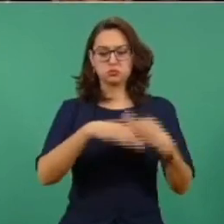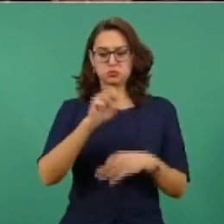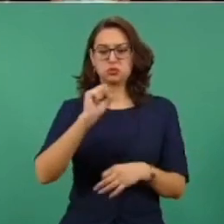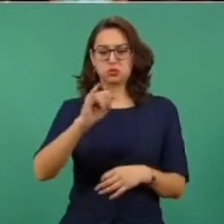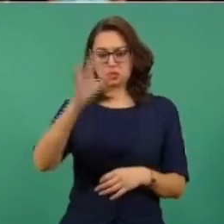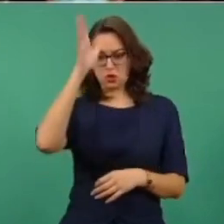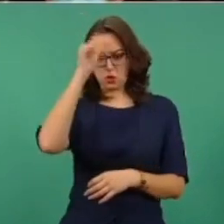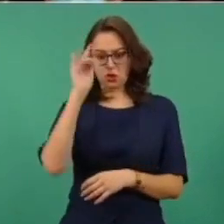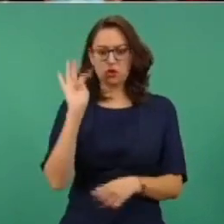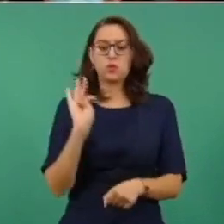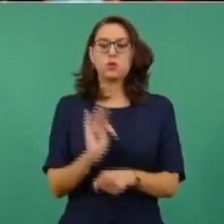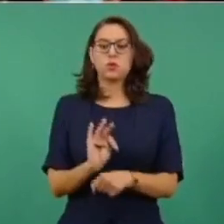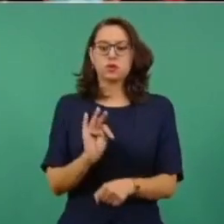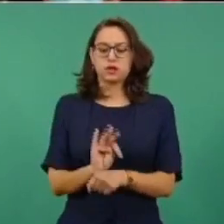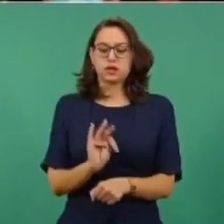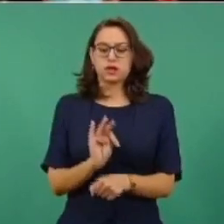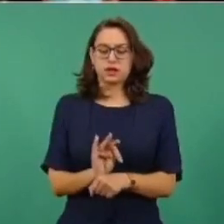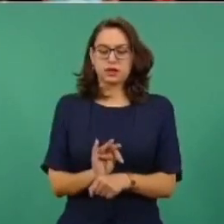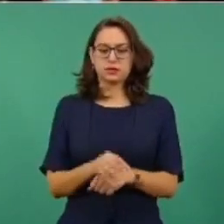Ricardo Ravelo también